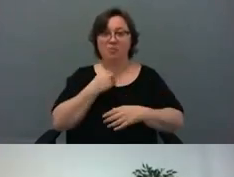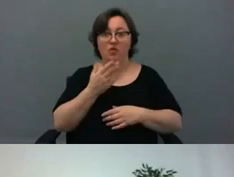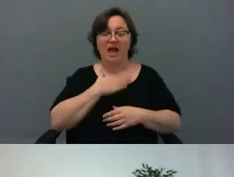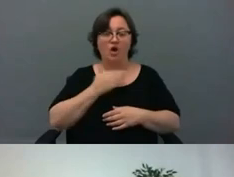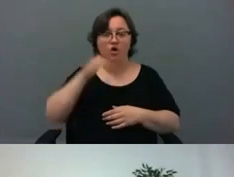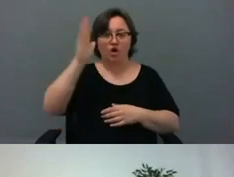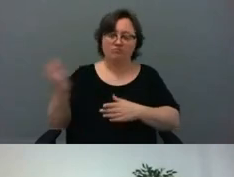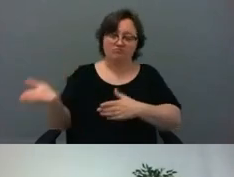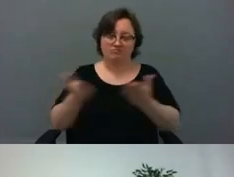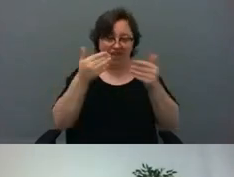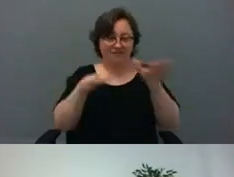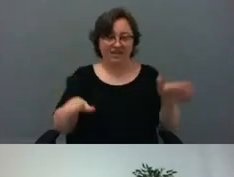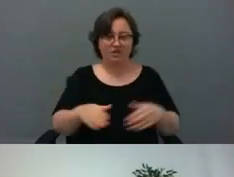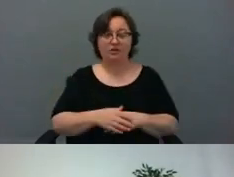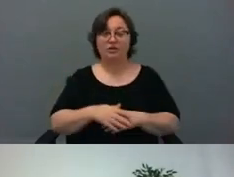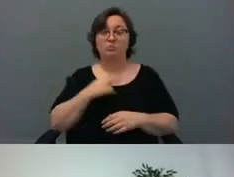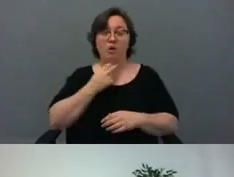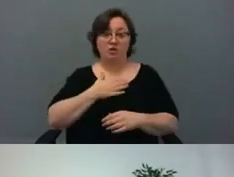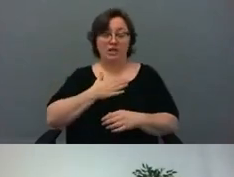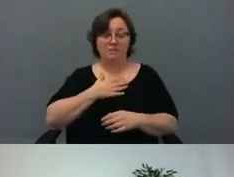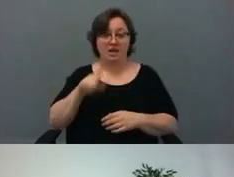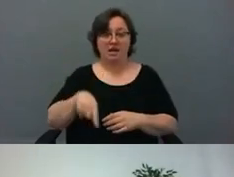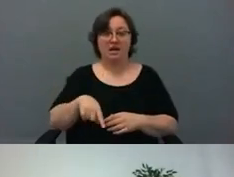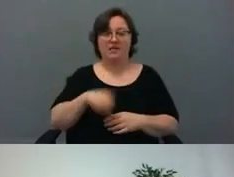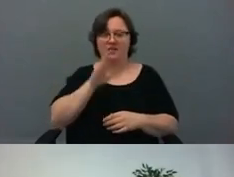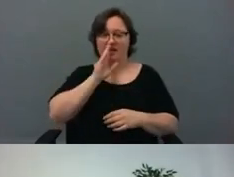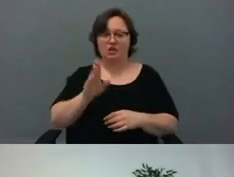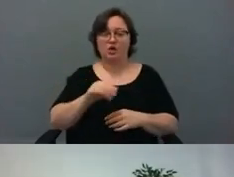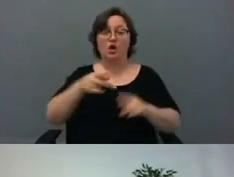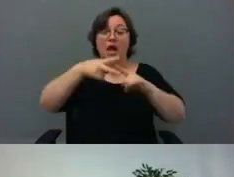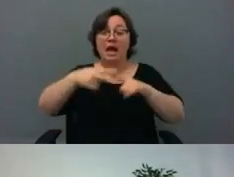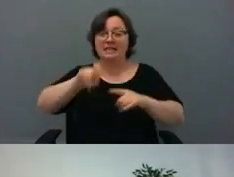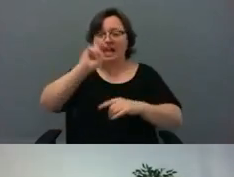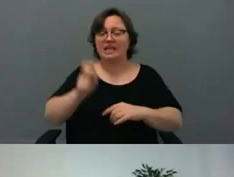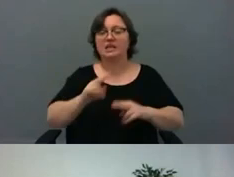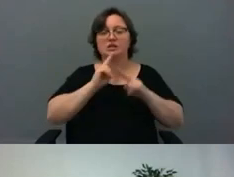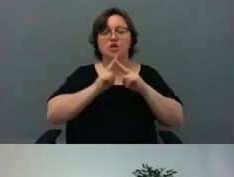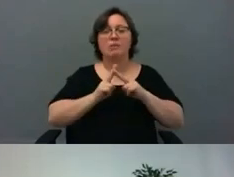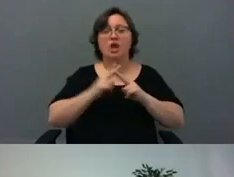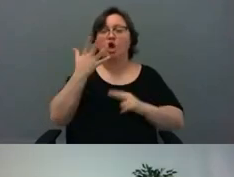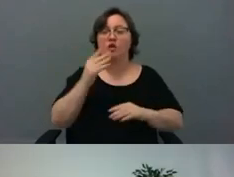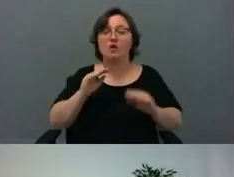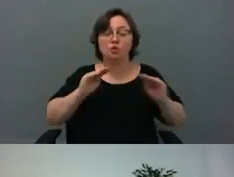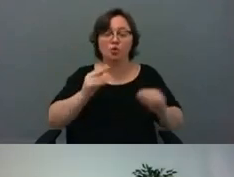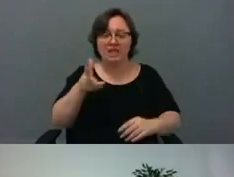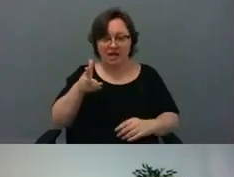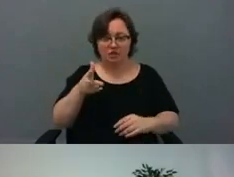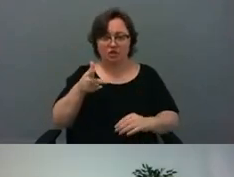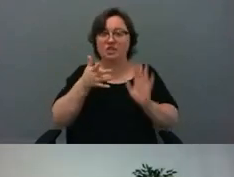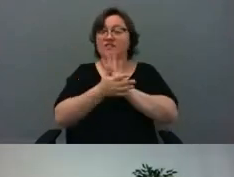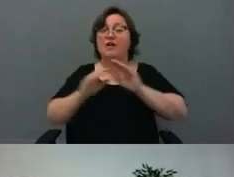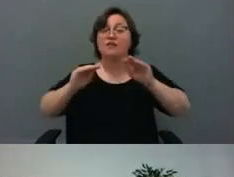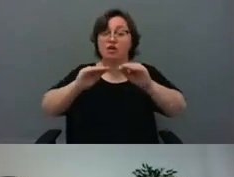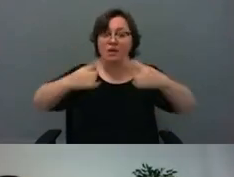la invito. Por mi parte también, lo que tiene que ver con los talleres Conoce Tus Derechos. Los talleres Conoce Tus Derechos son unas formaciones